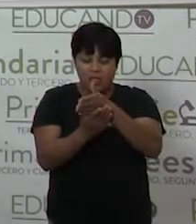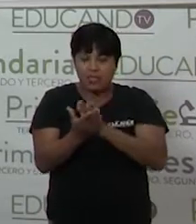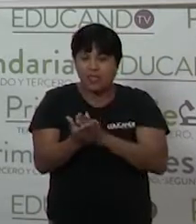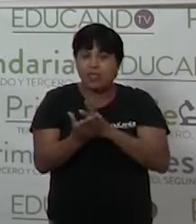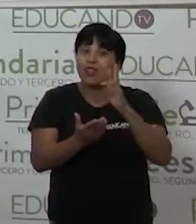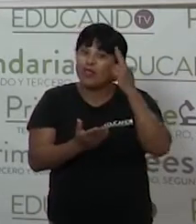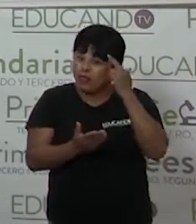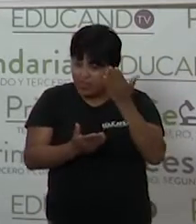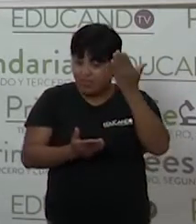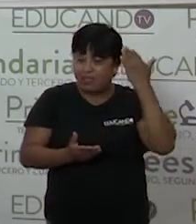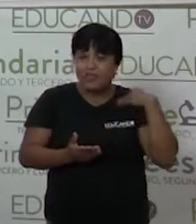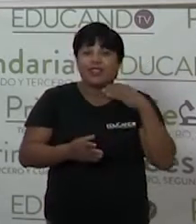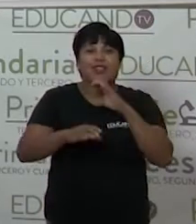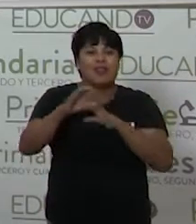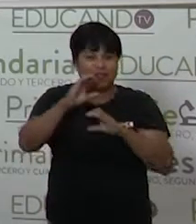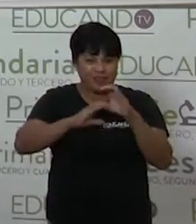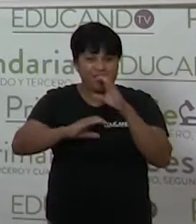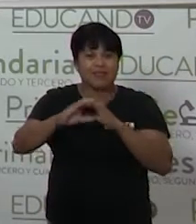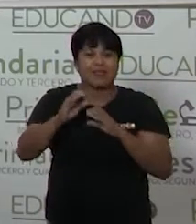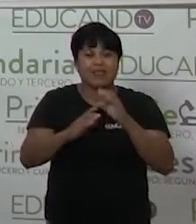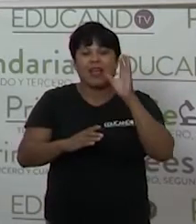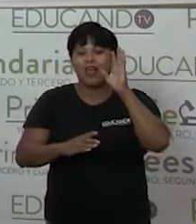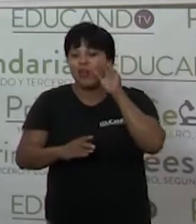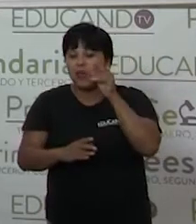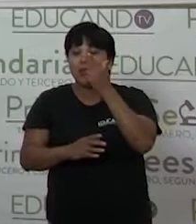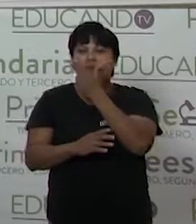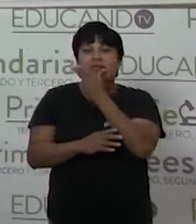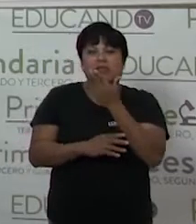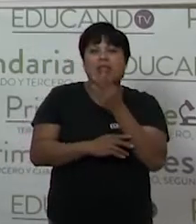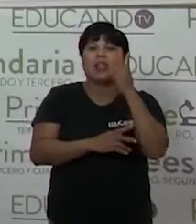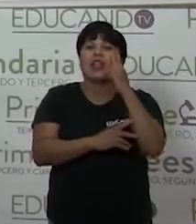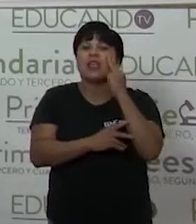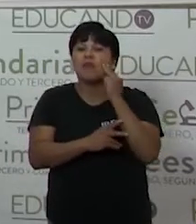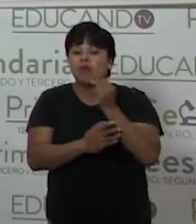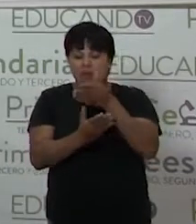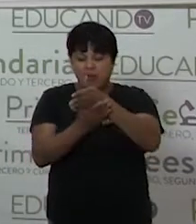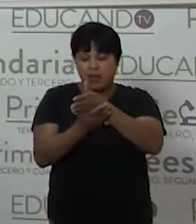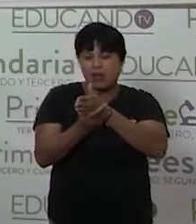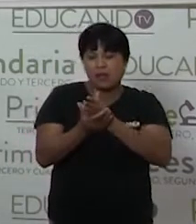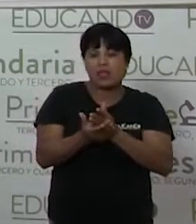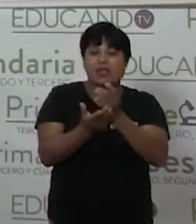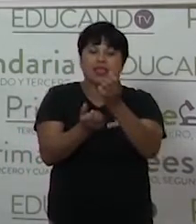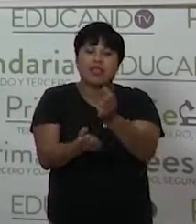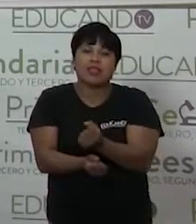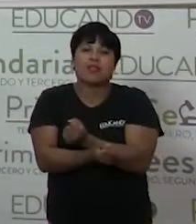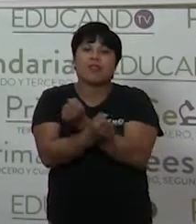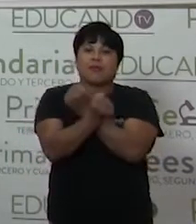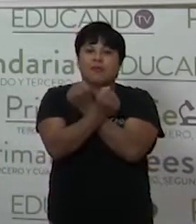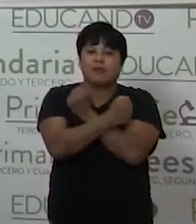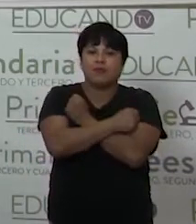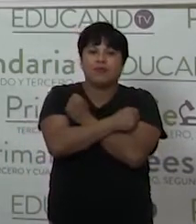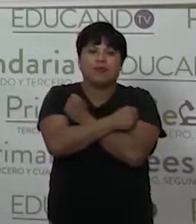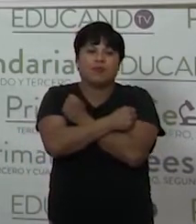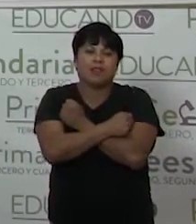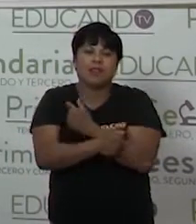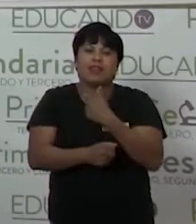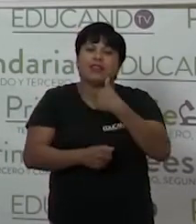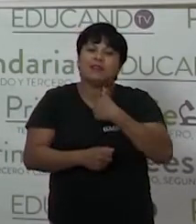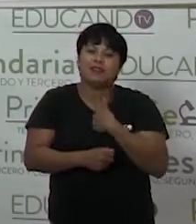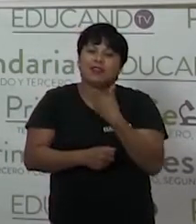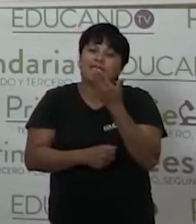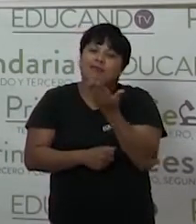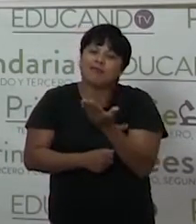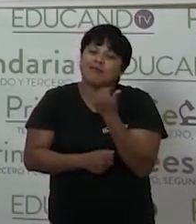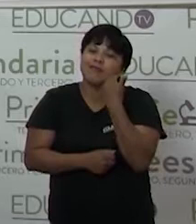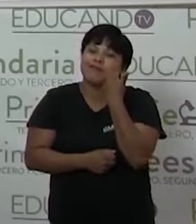atavió cantado la pasión cita no naranja dulce limón partido dame un abrazo